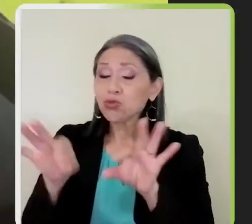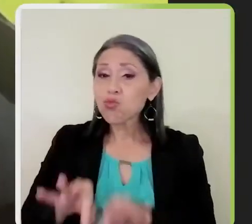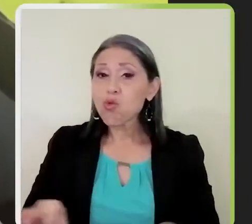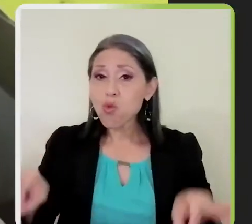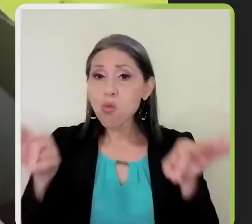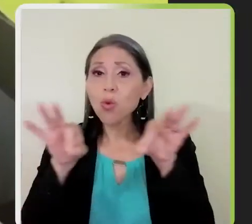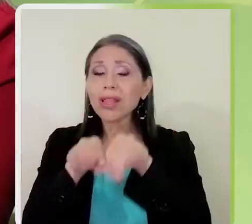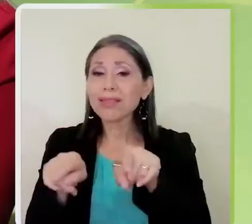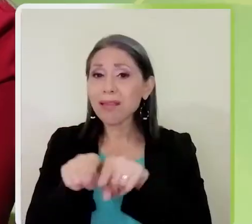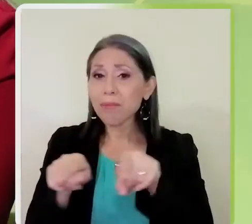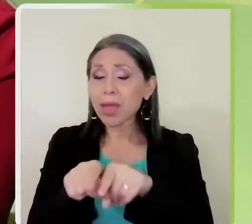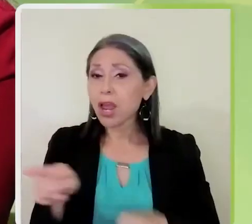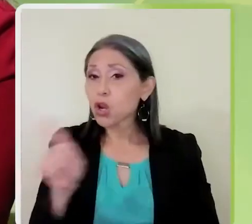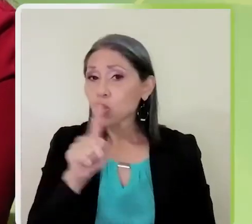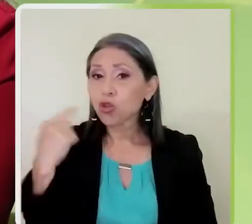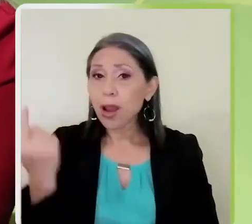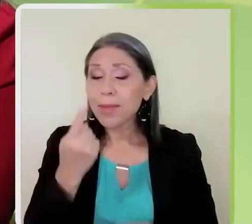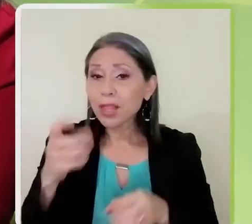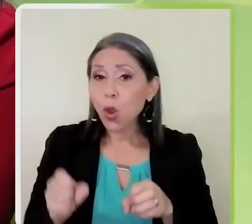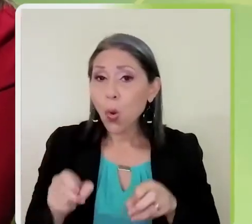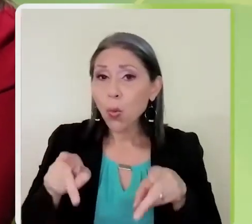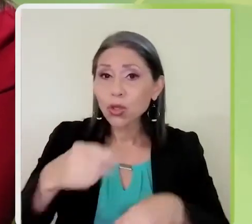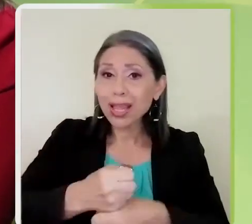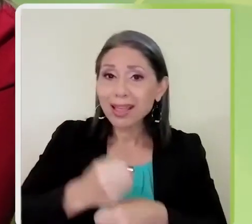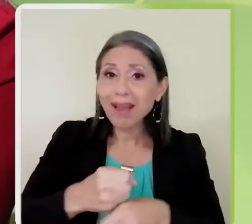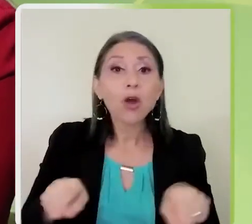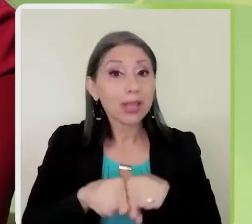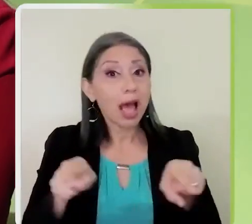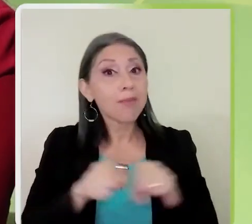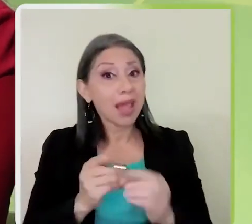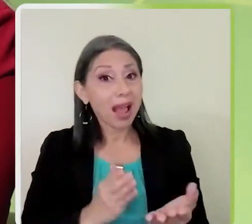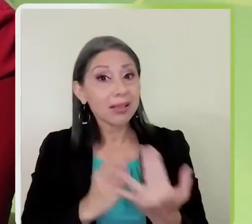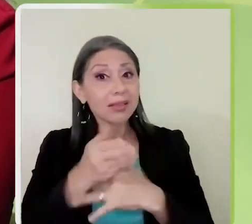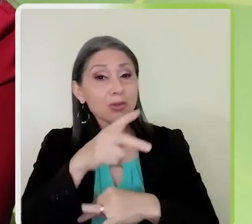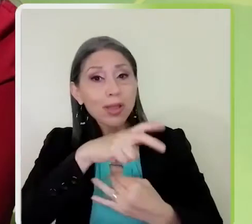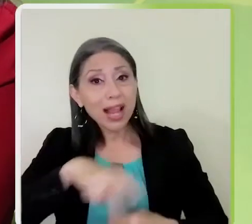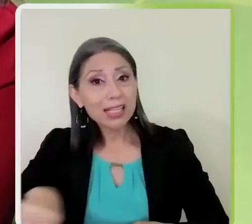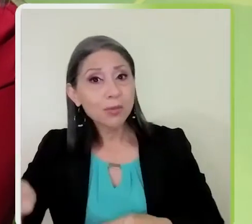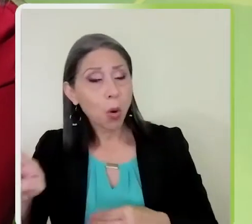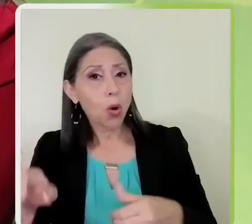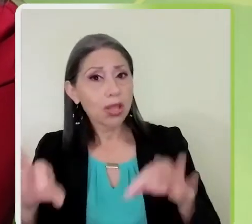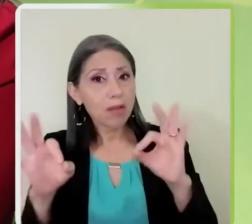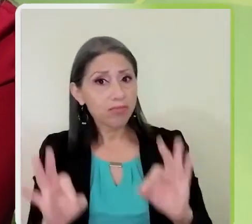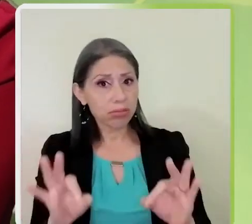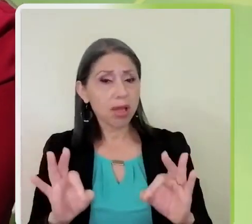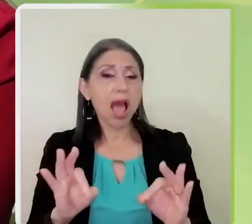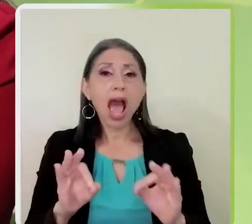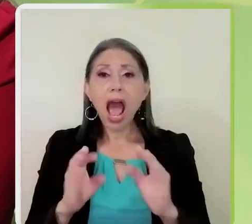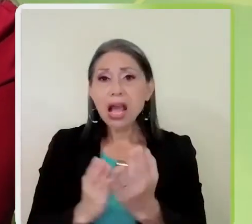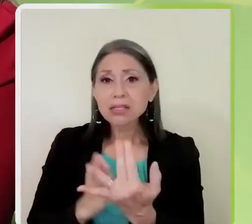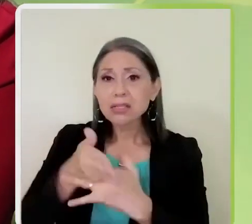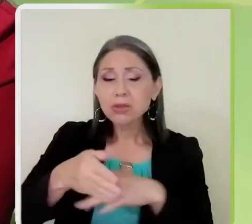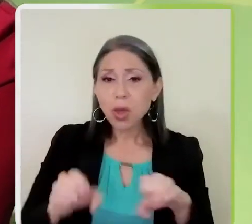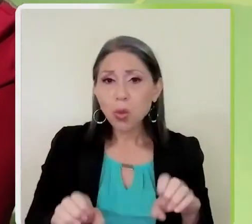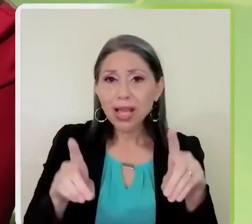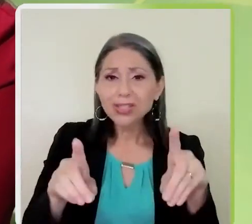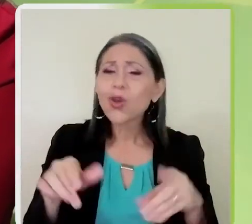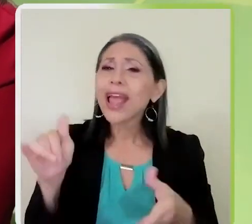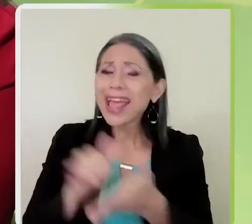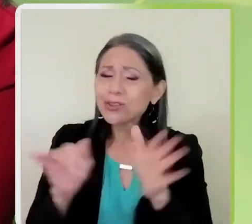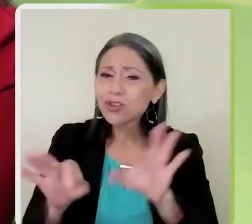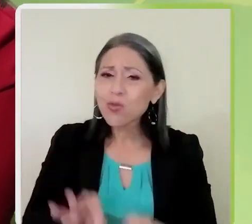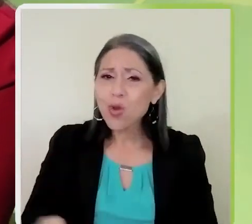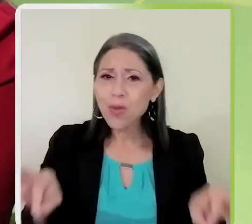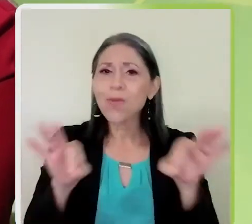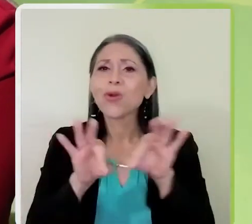también, no solo de las oportunidades de trabajo, sino del acceso a transporte accesible, de acceso a educación, ¿verdad? Exacto. Eso también es muy